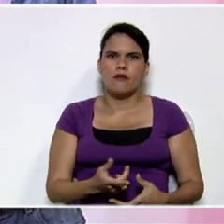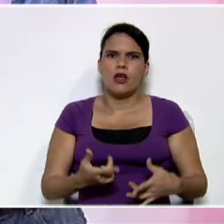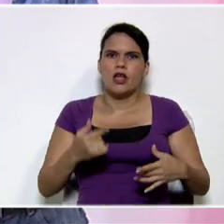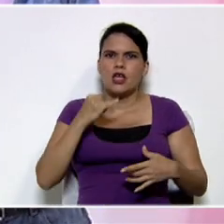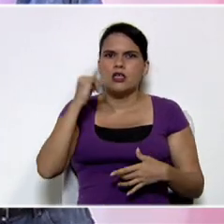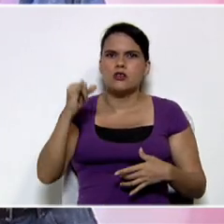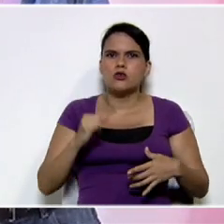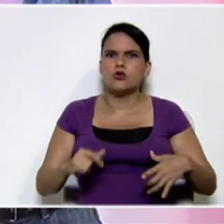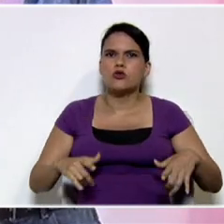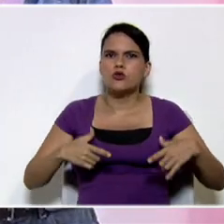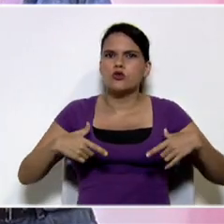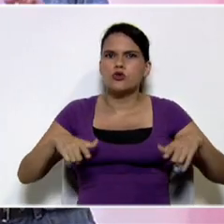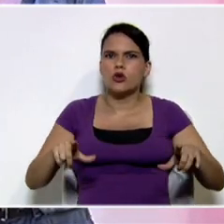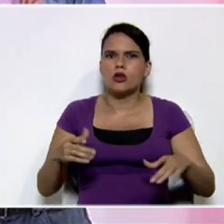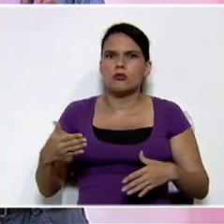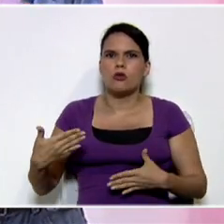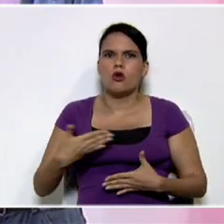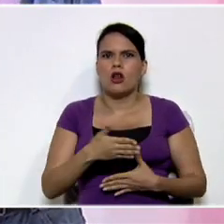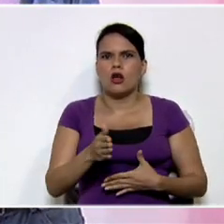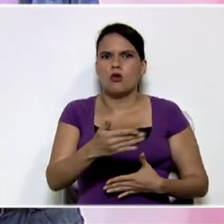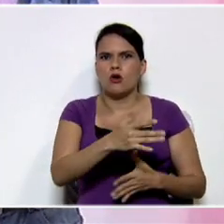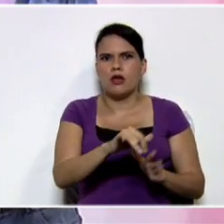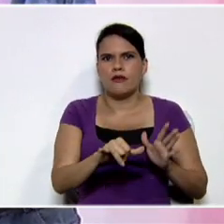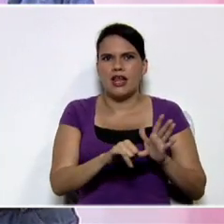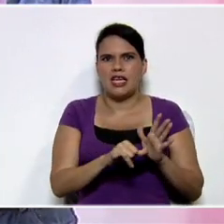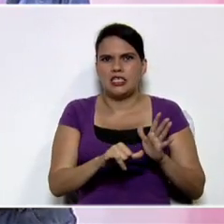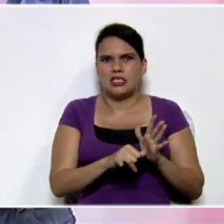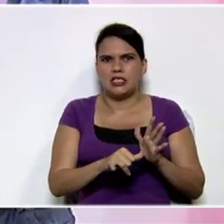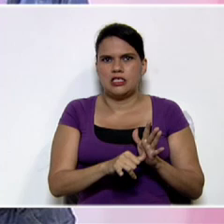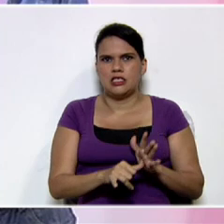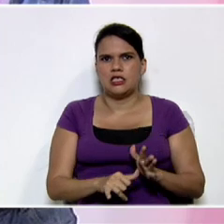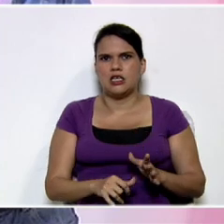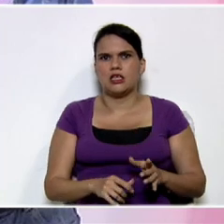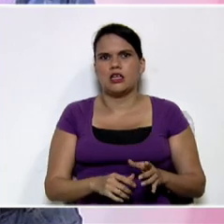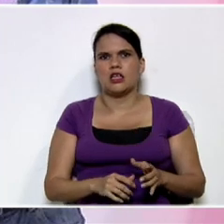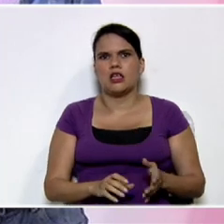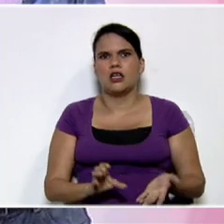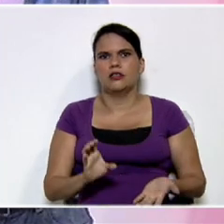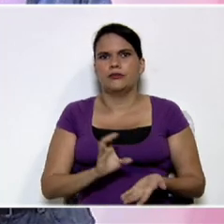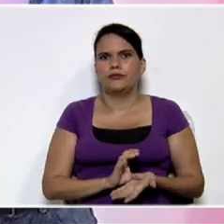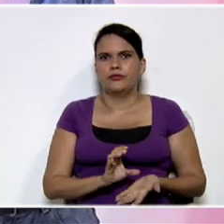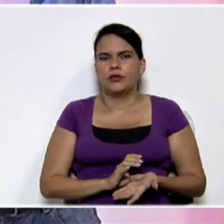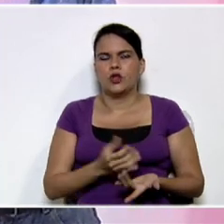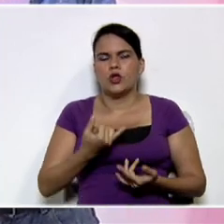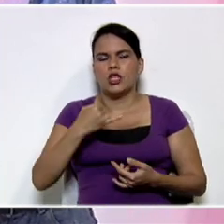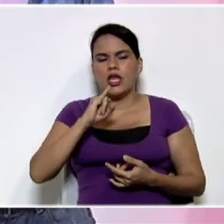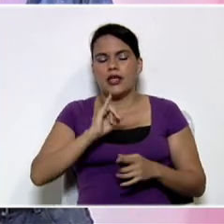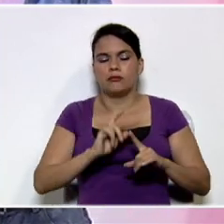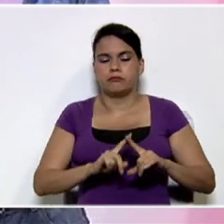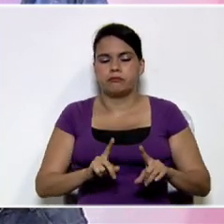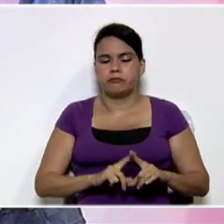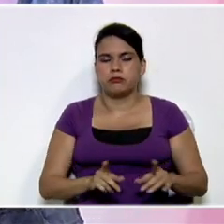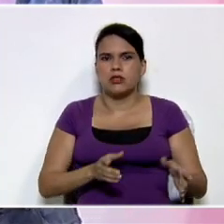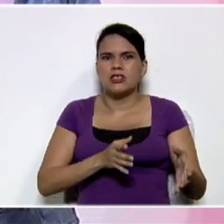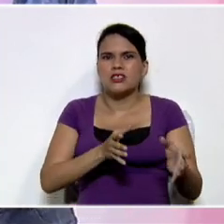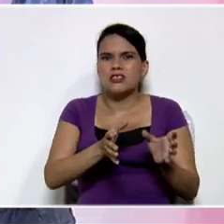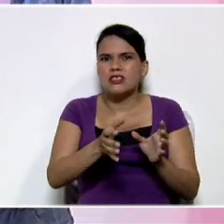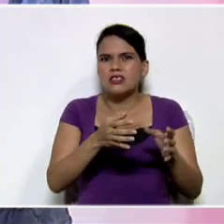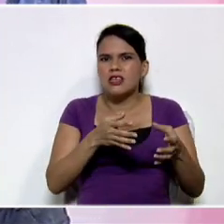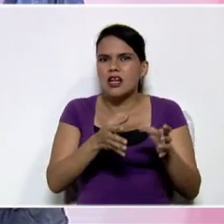como La Culebra, cerca de Puerto Ayacucho, donde existe una gran variedad de cerámicas que